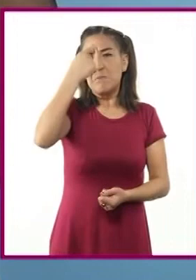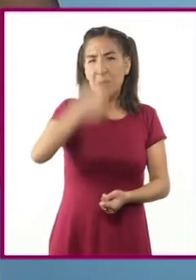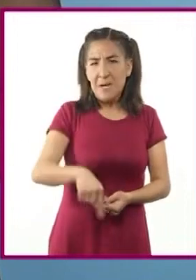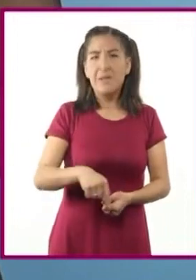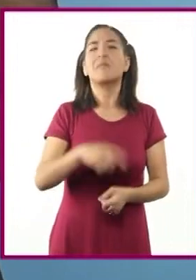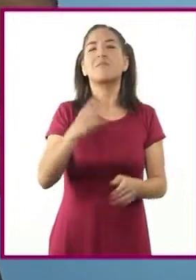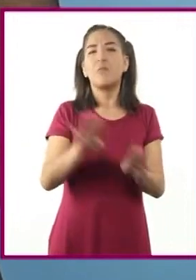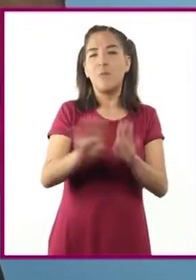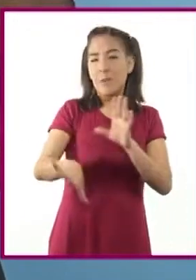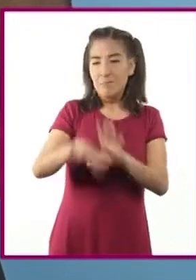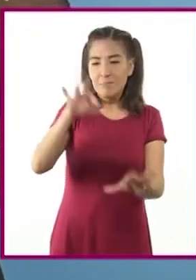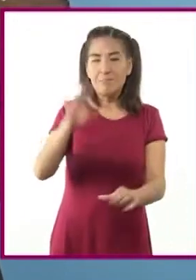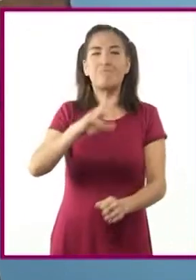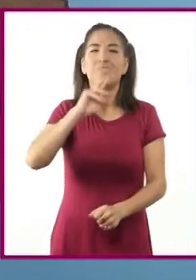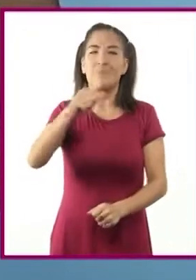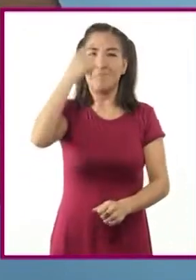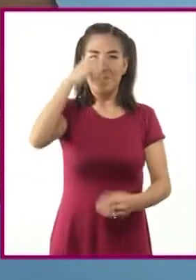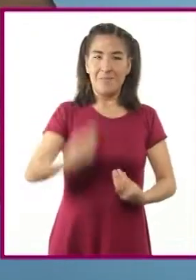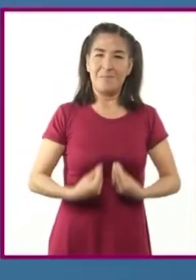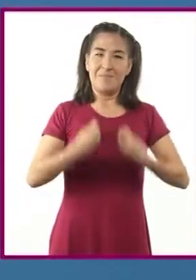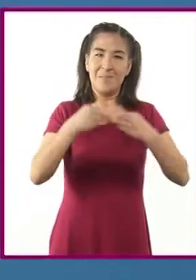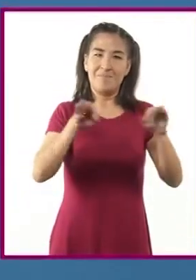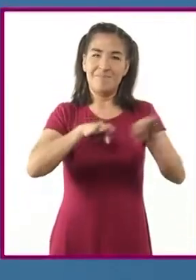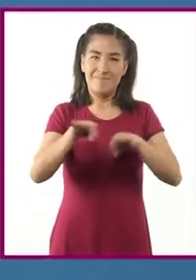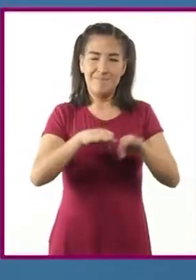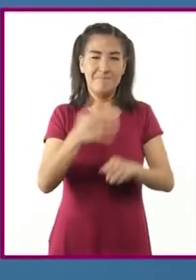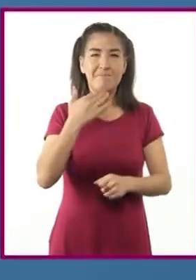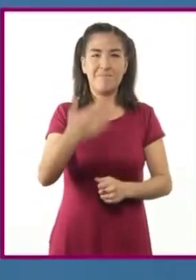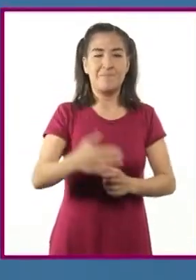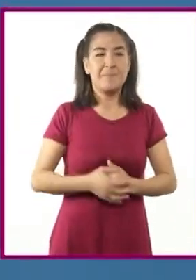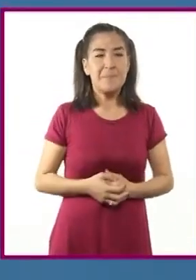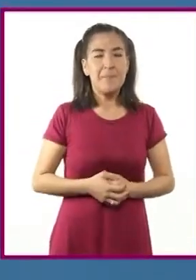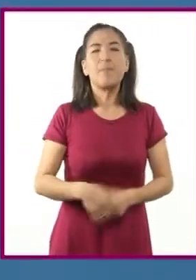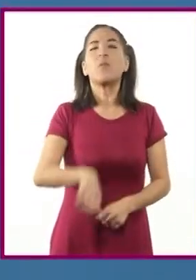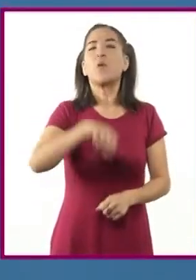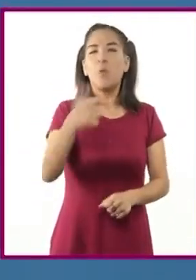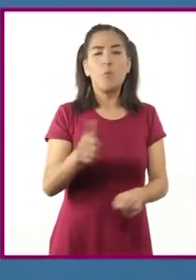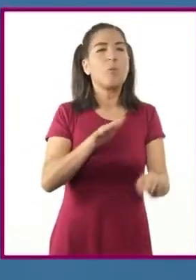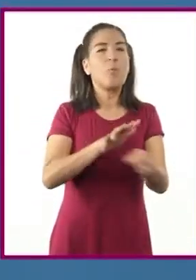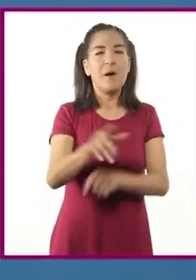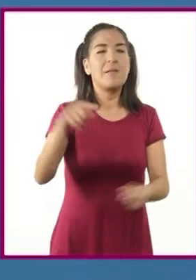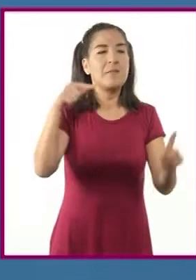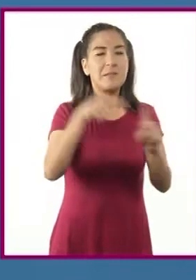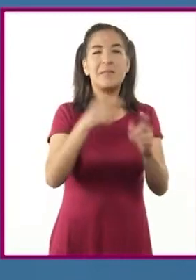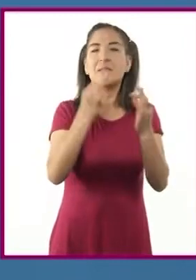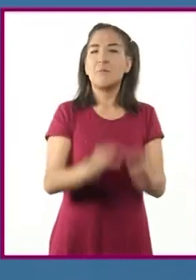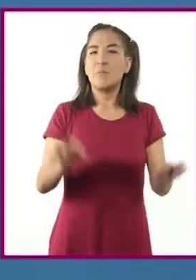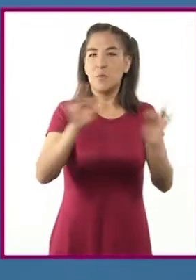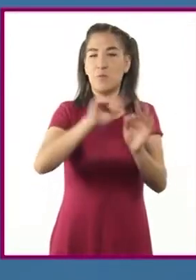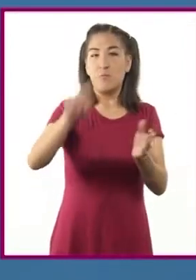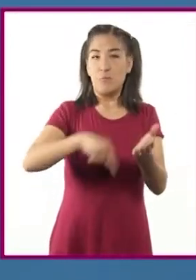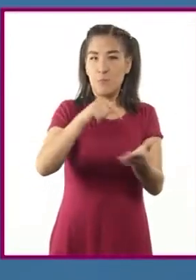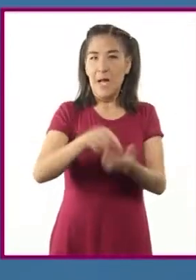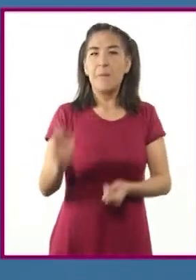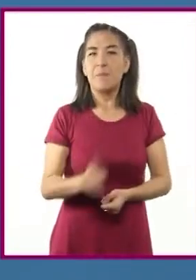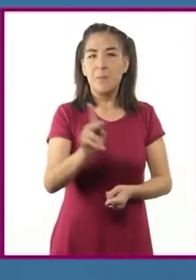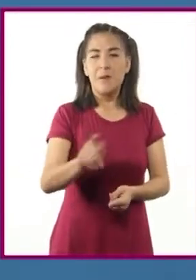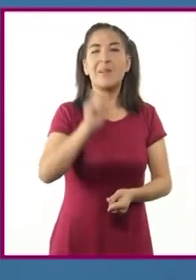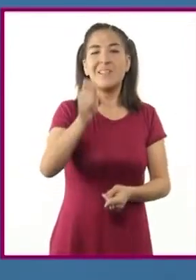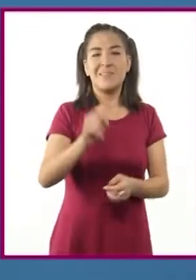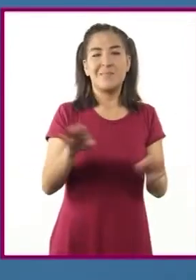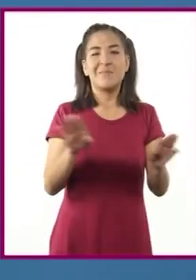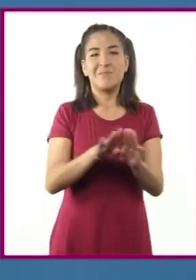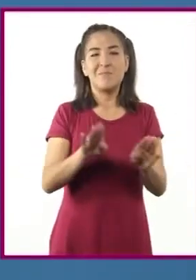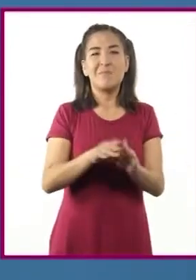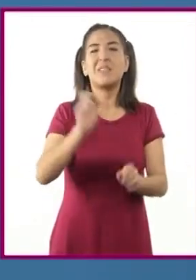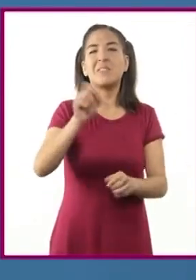de encontrar mejores condiciones de vida. Otro de los retos más importantes en los espacios rurales es la